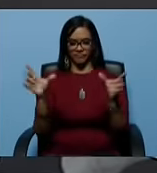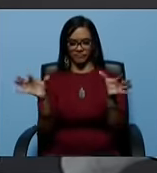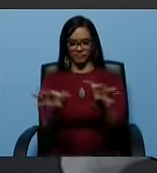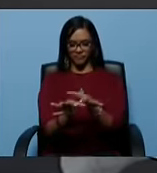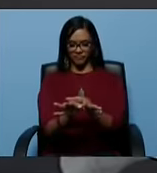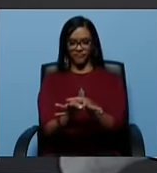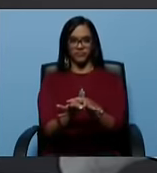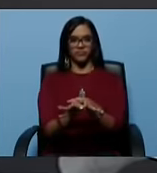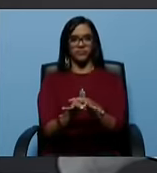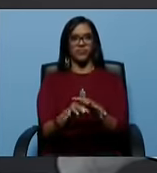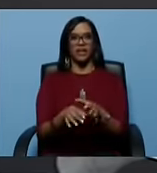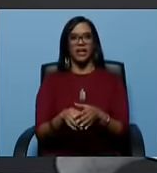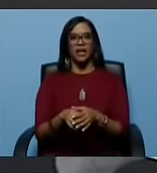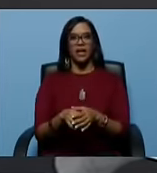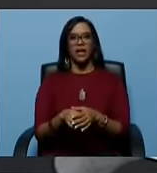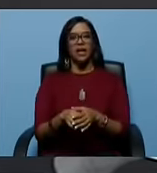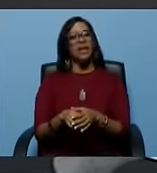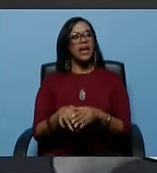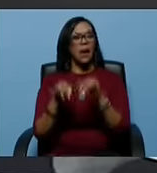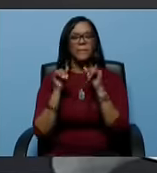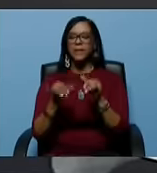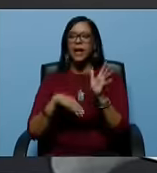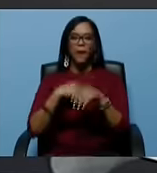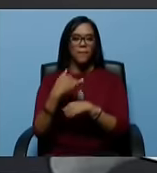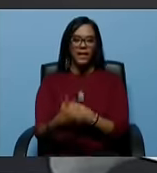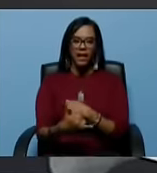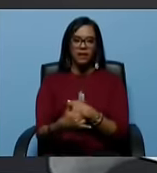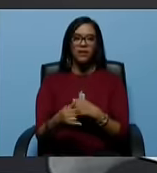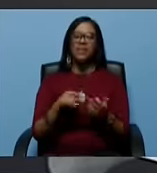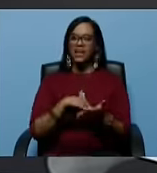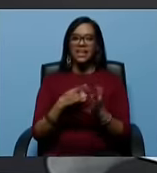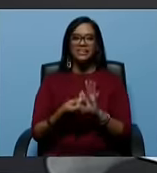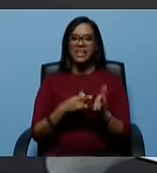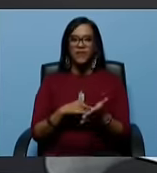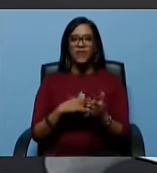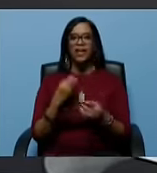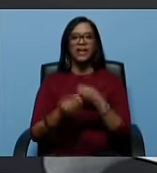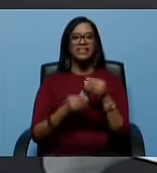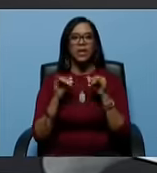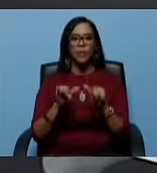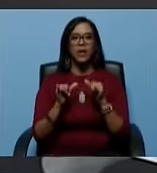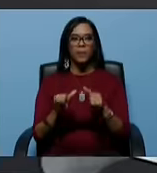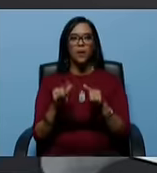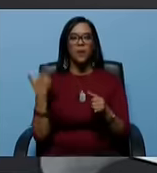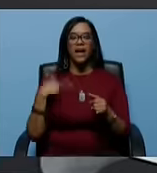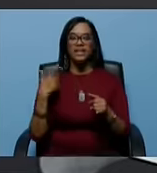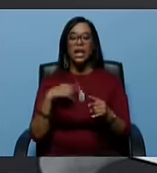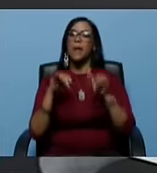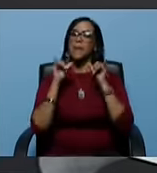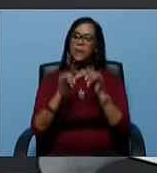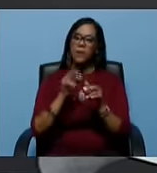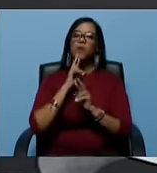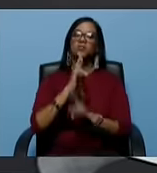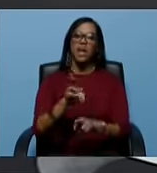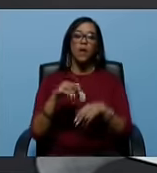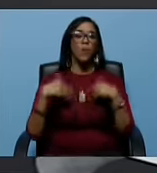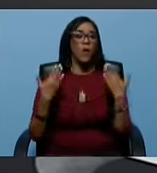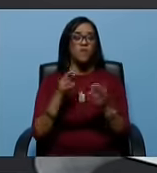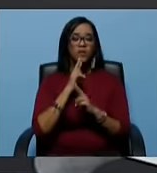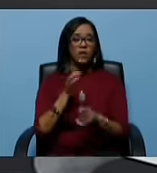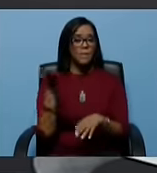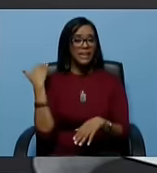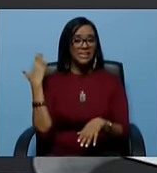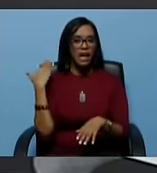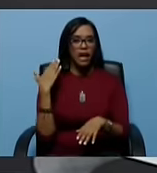Los mismos, vale, es el mismo plan. ¿Qué significa que si hacen lo mismo, que van a obtener el mismo resultado? ¿Cuál fue el resultado pasado?